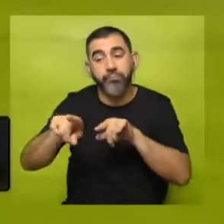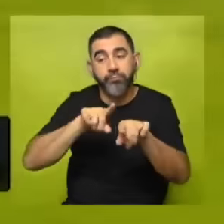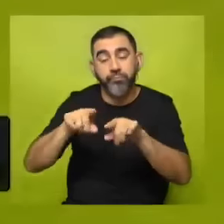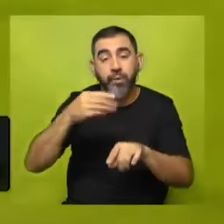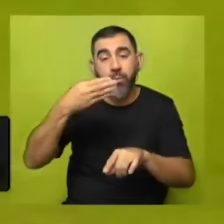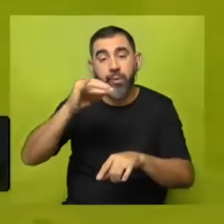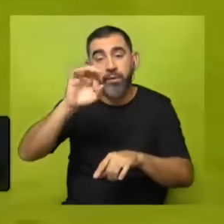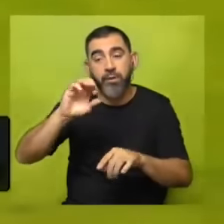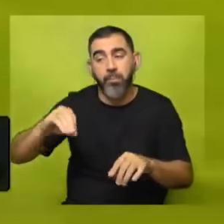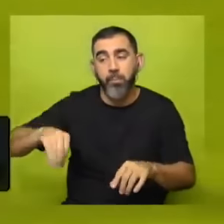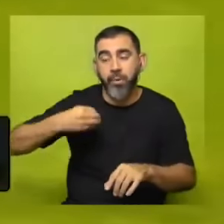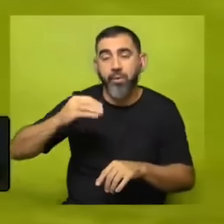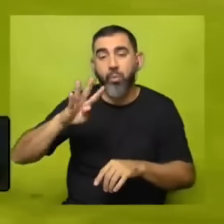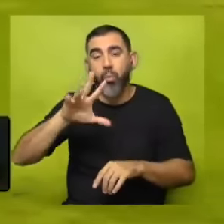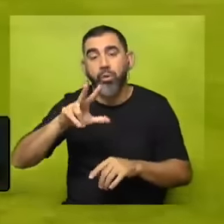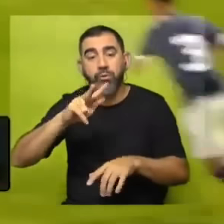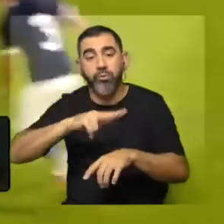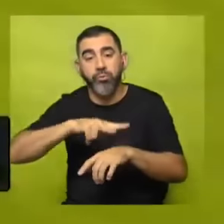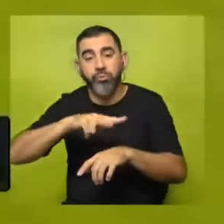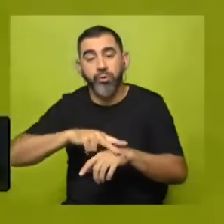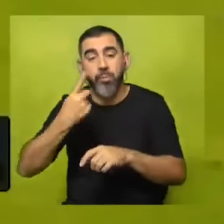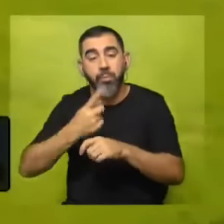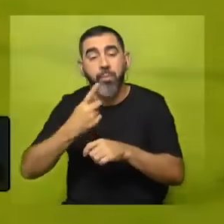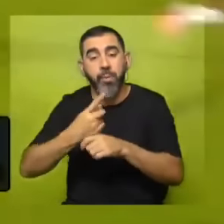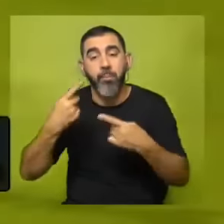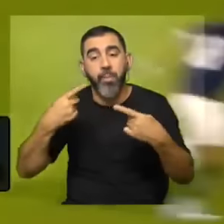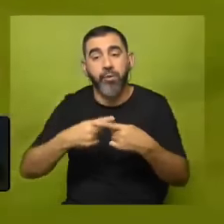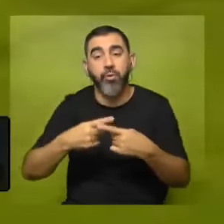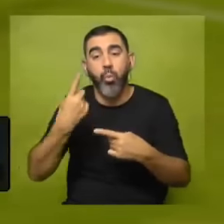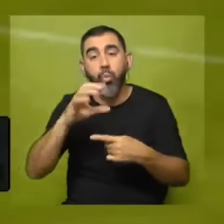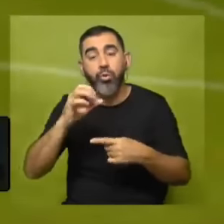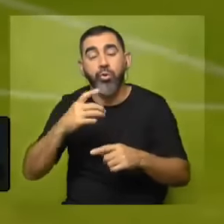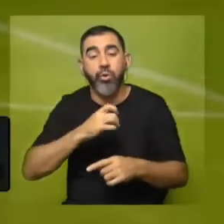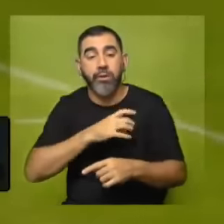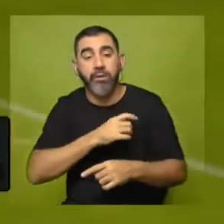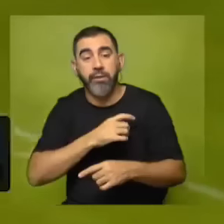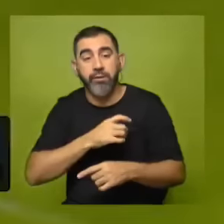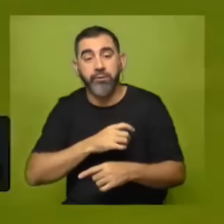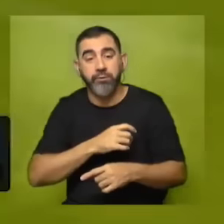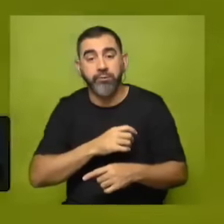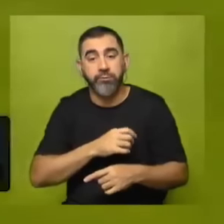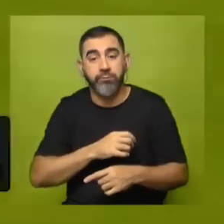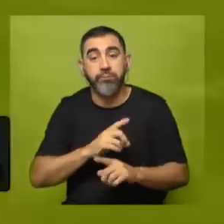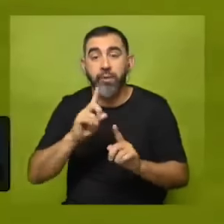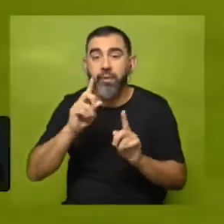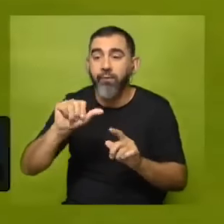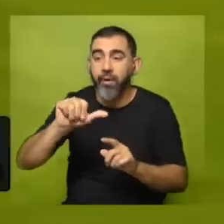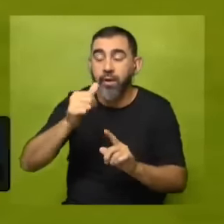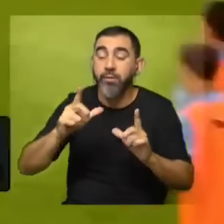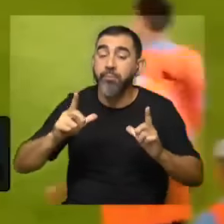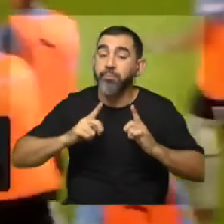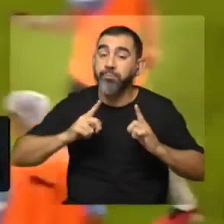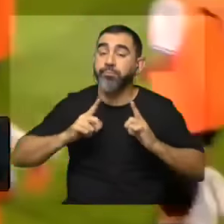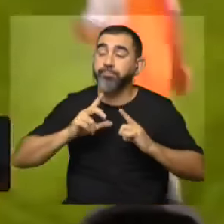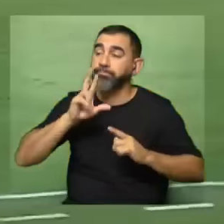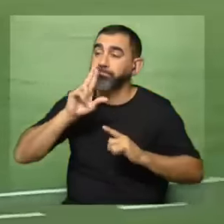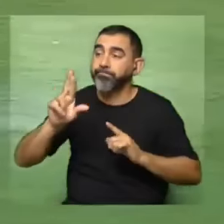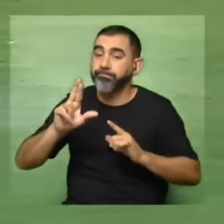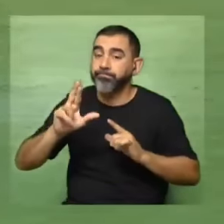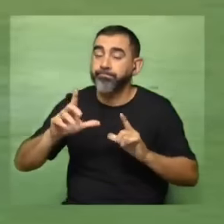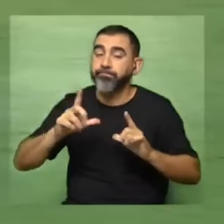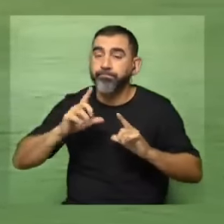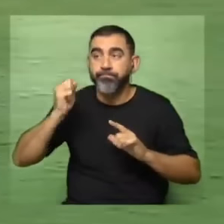vienen de caer 4 A3 ante Paraguay en su deot y 1 a0 ante chile en la fecha pasada por lo que además de ganar deberá esperar por otros resultados para